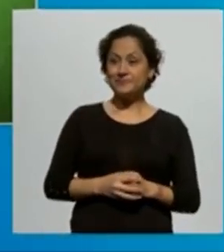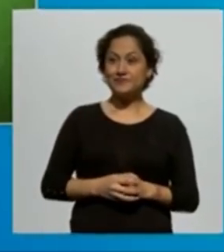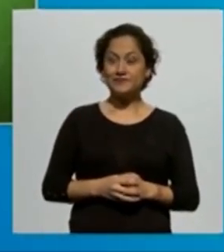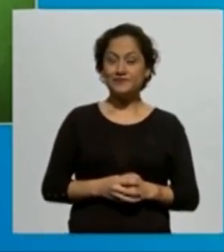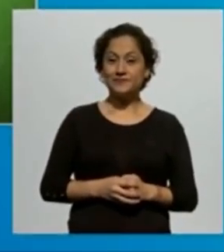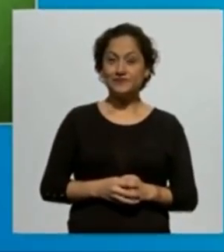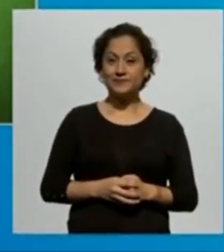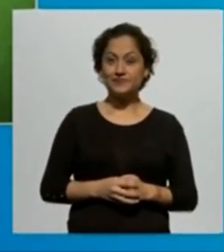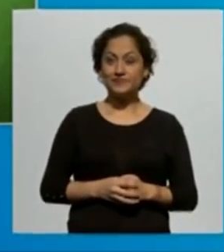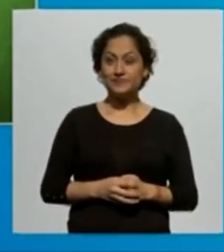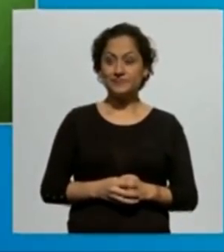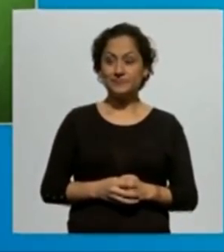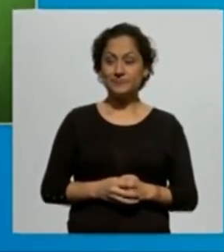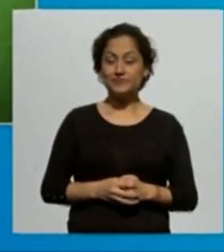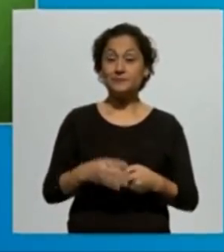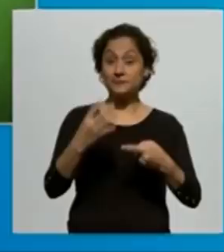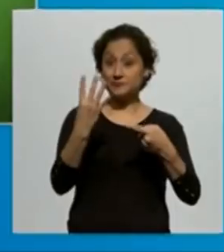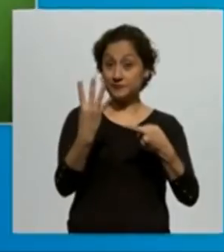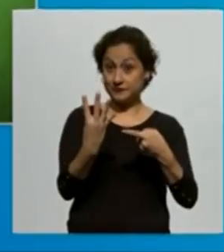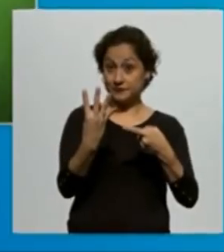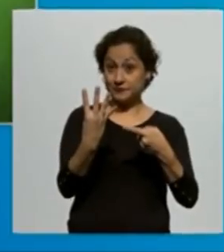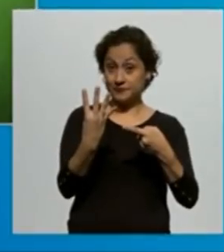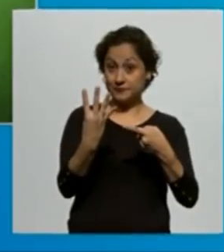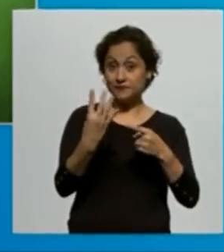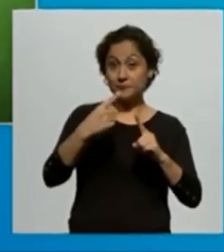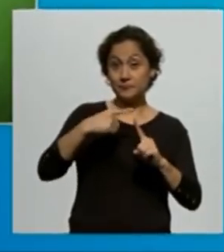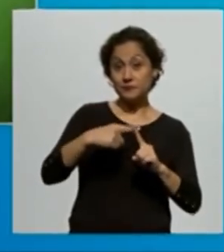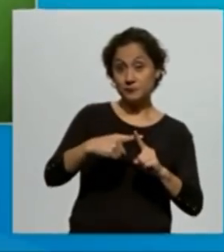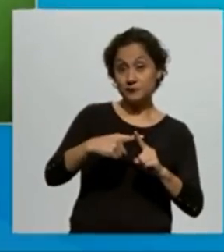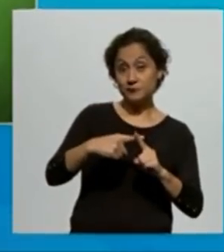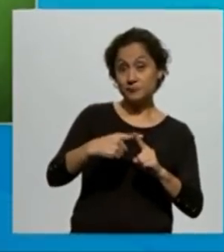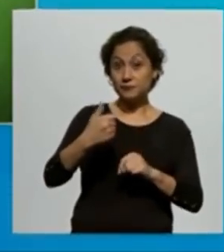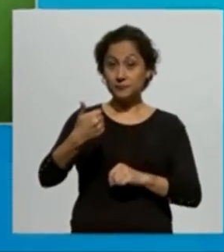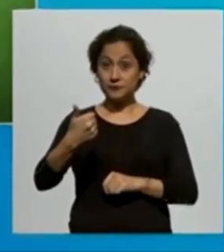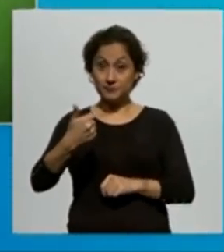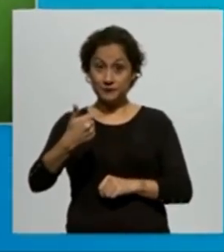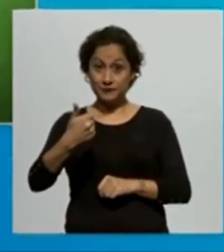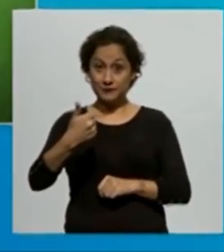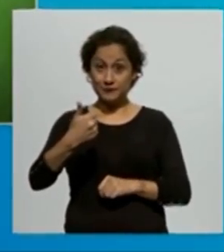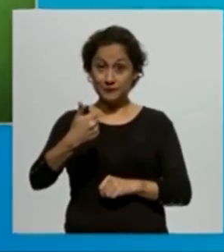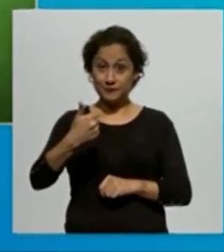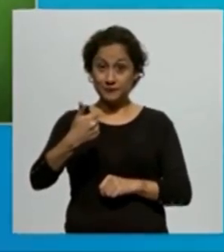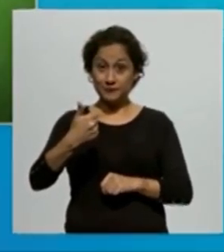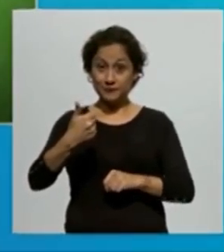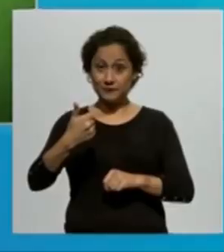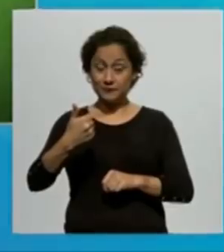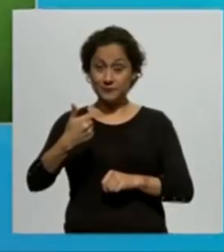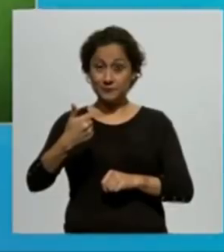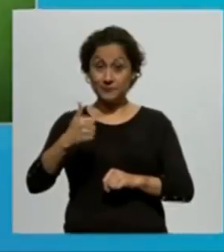Es 4 por 6, que también da 24.